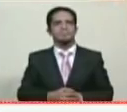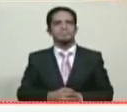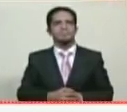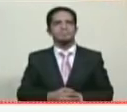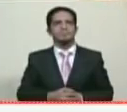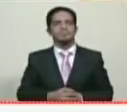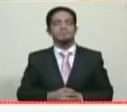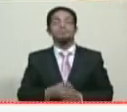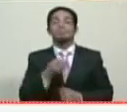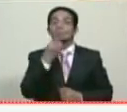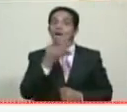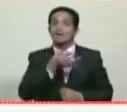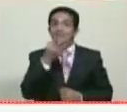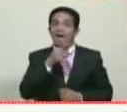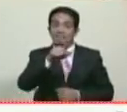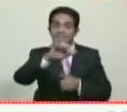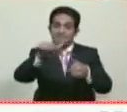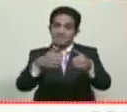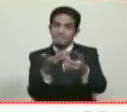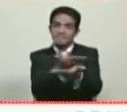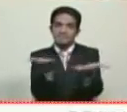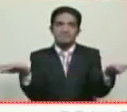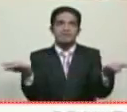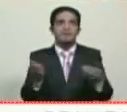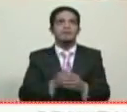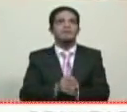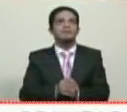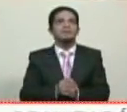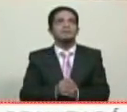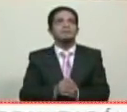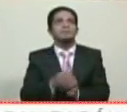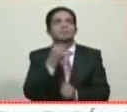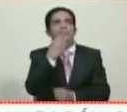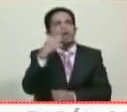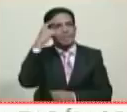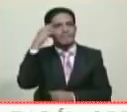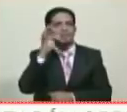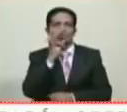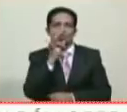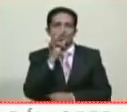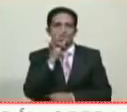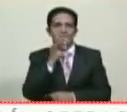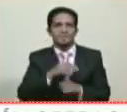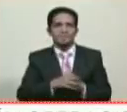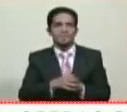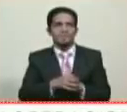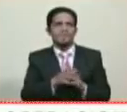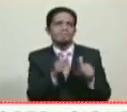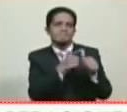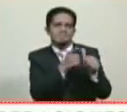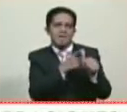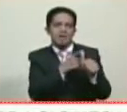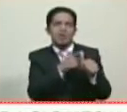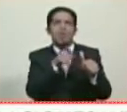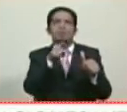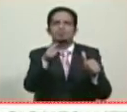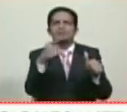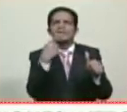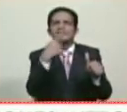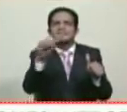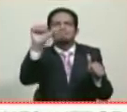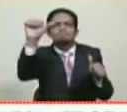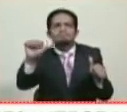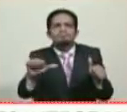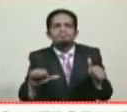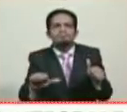Buenas tardes, vicepresidente. Buenas tardes a todos los presentes, o buenos días todavía. En principio, quiero saber, usted acaba de mencionar que